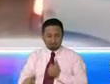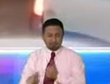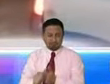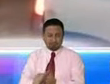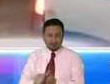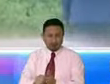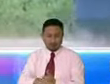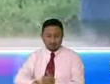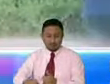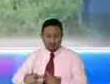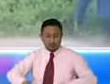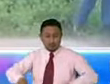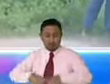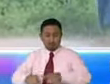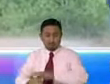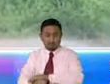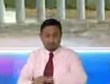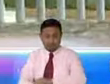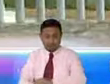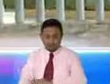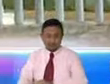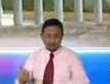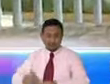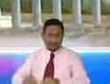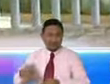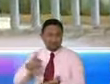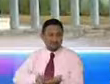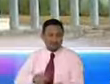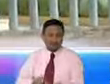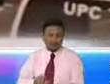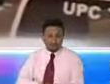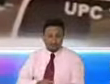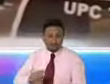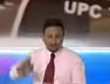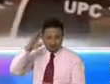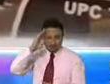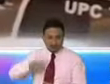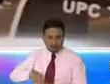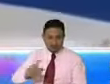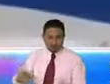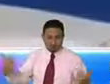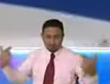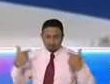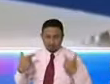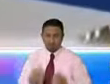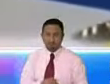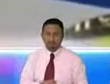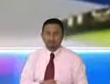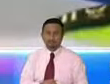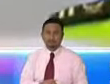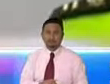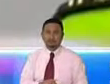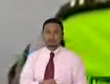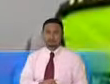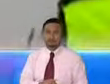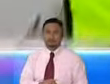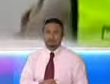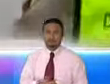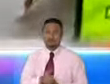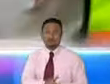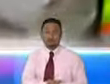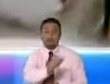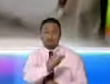se esconda, no podrá conciliar el sueño. Tiene el fantasma de los agentes sobre su espalda. Algunos moradores manifestaban de